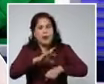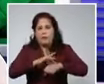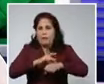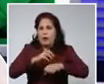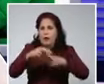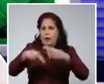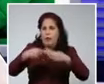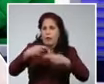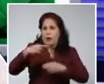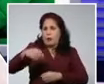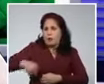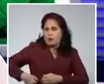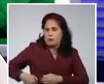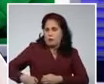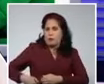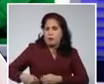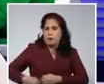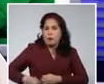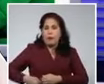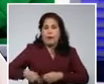crónica, hepatitis C,